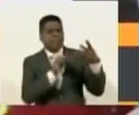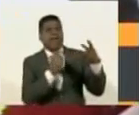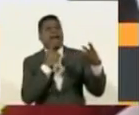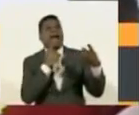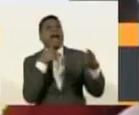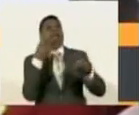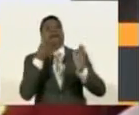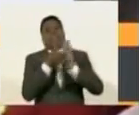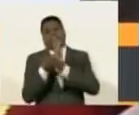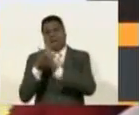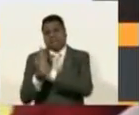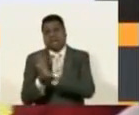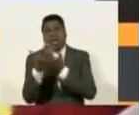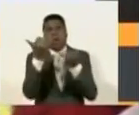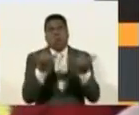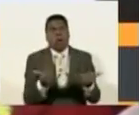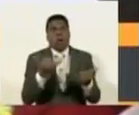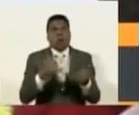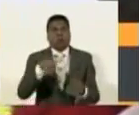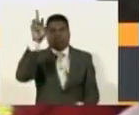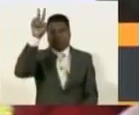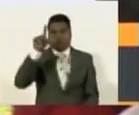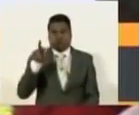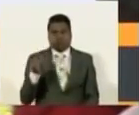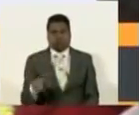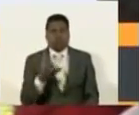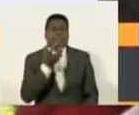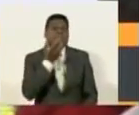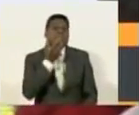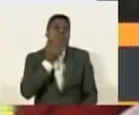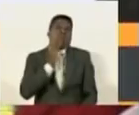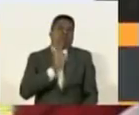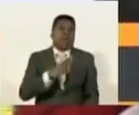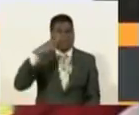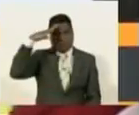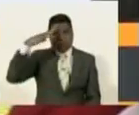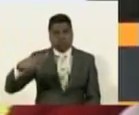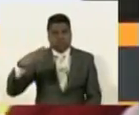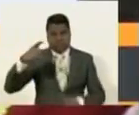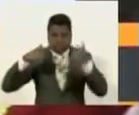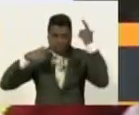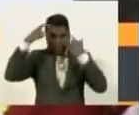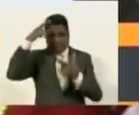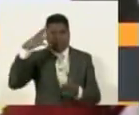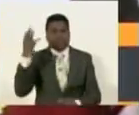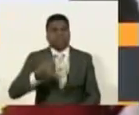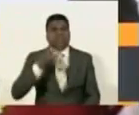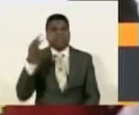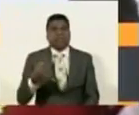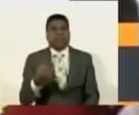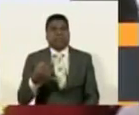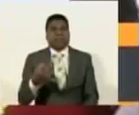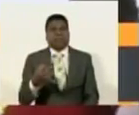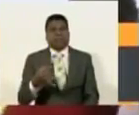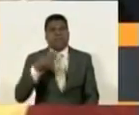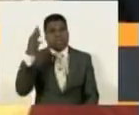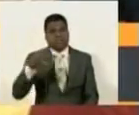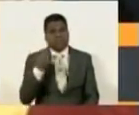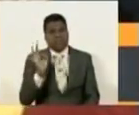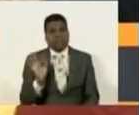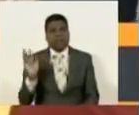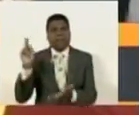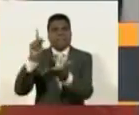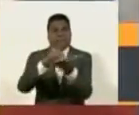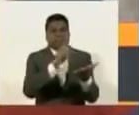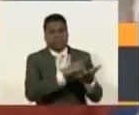venido dando en la dinámica de todos los días. Por ejemplo, el comandante Chávez siempre habló de la incorporación